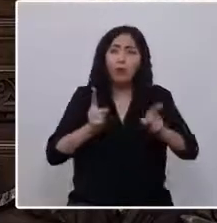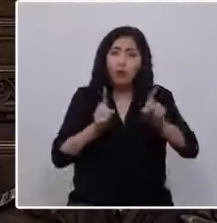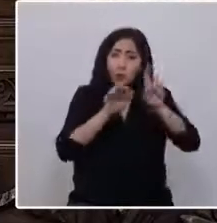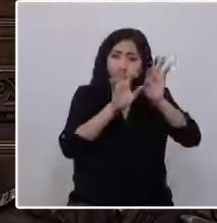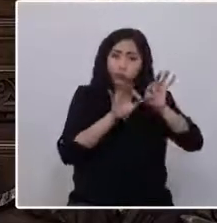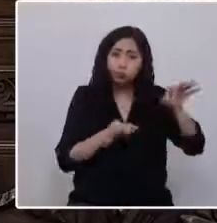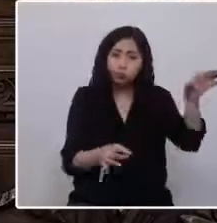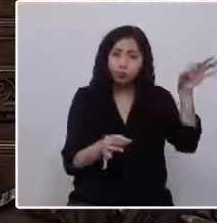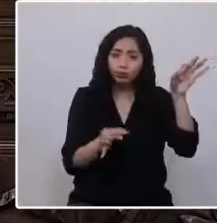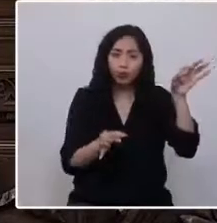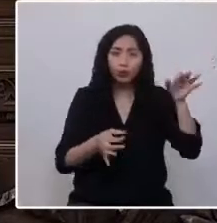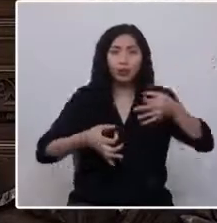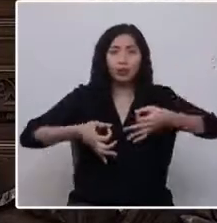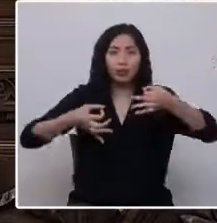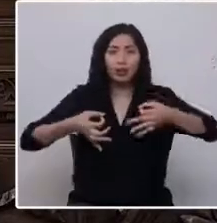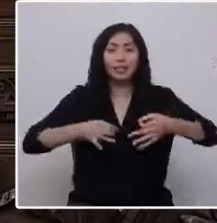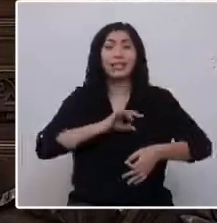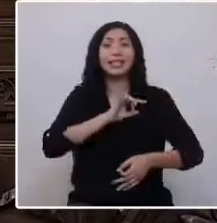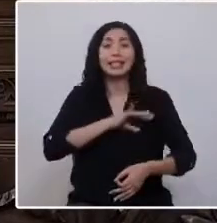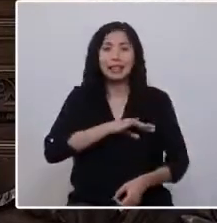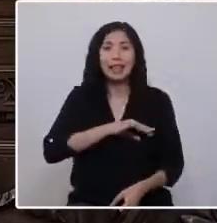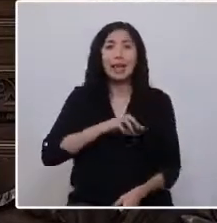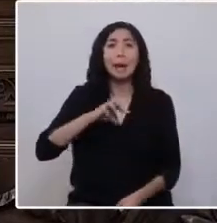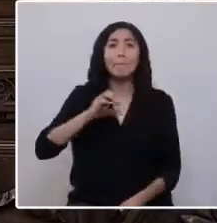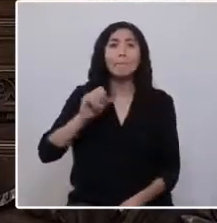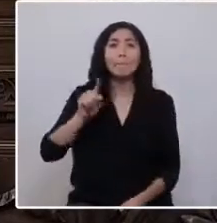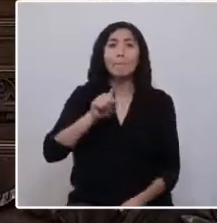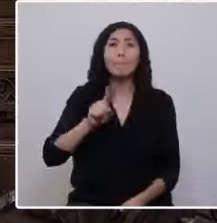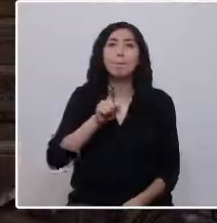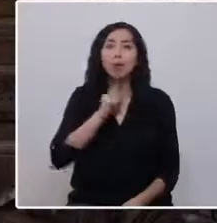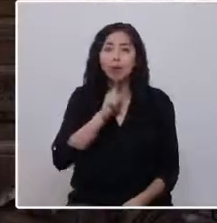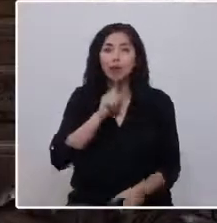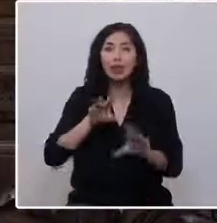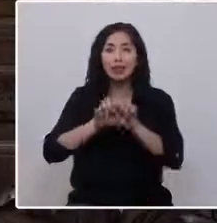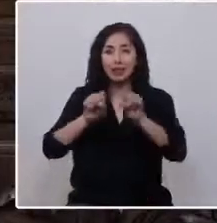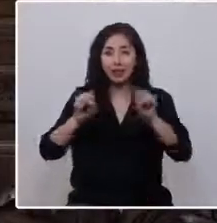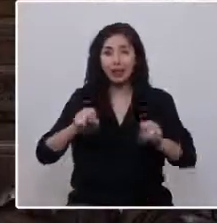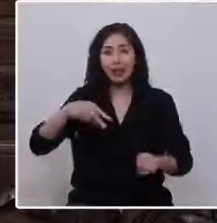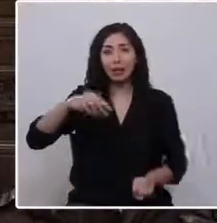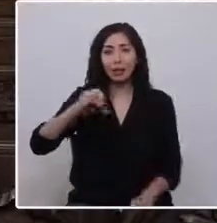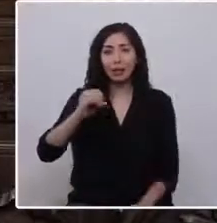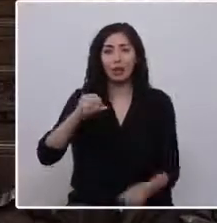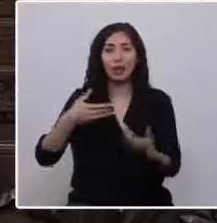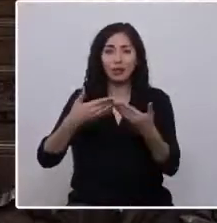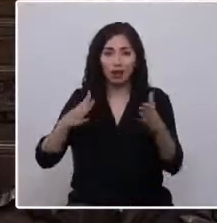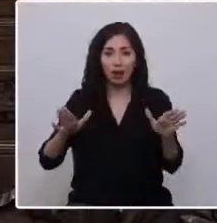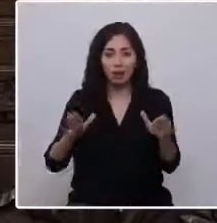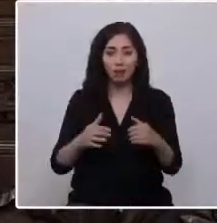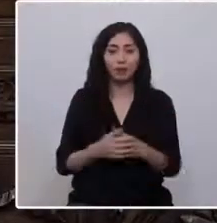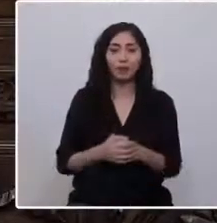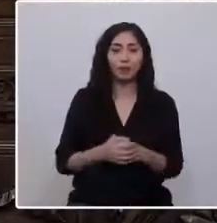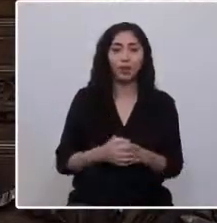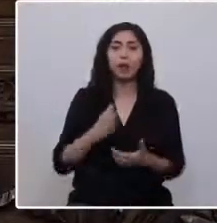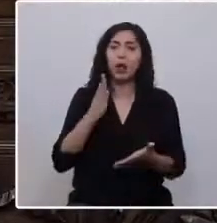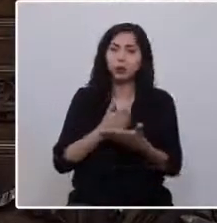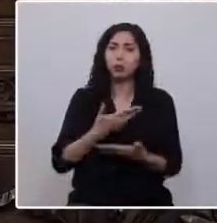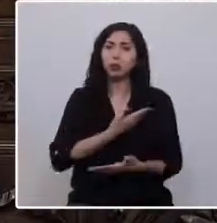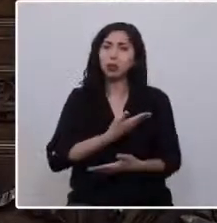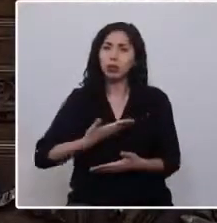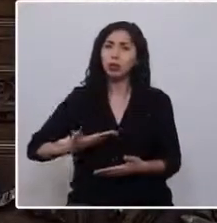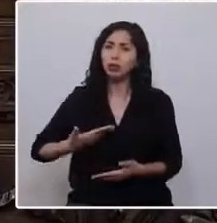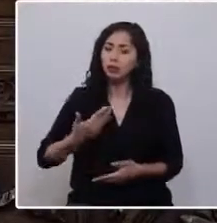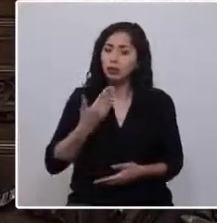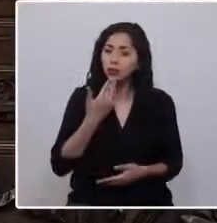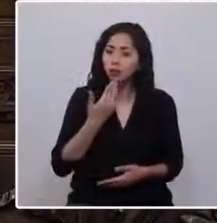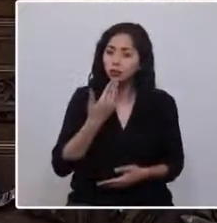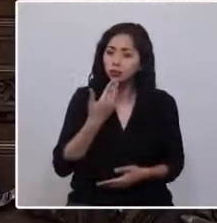el si le ponen neoliberal el paso un nuevo régimen político hay que optar por un presidencialismo atenuado una asamblea